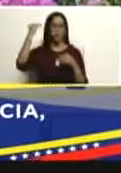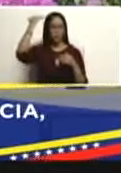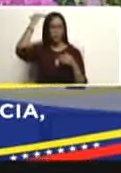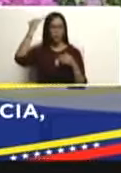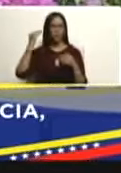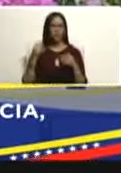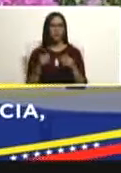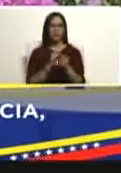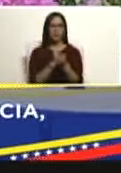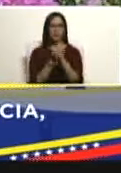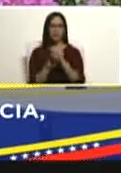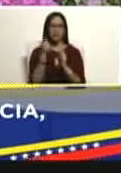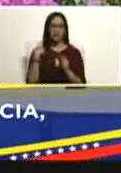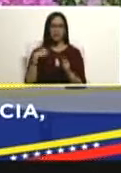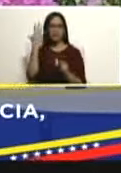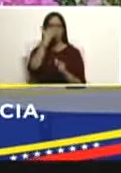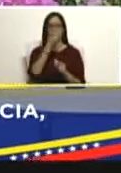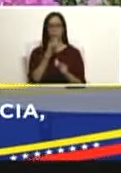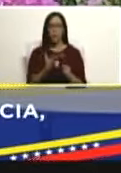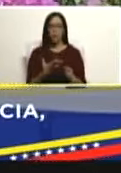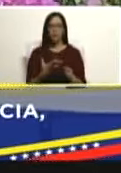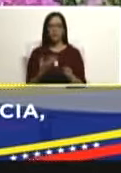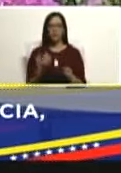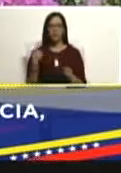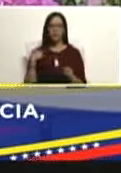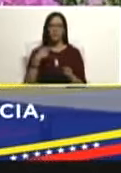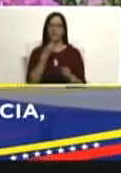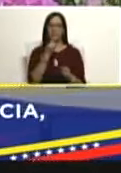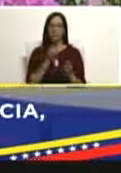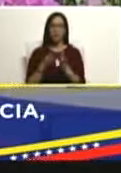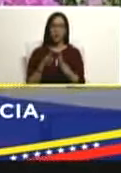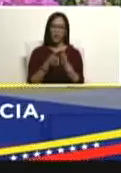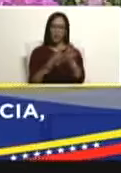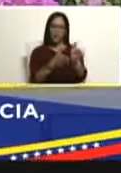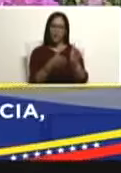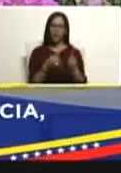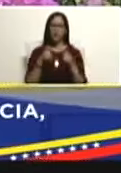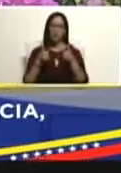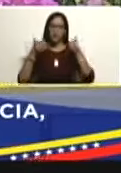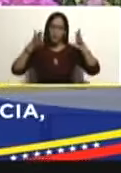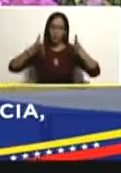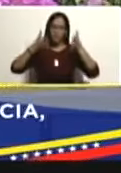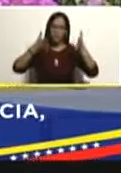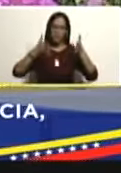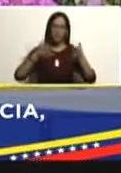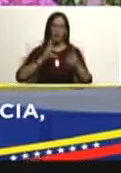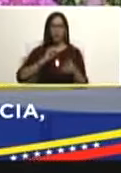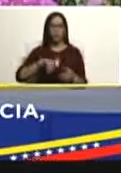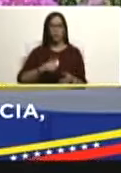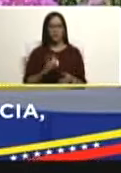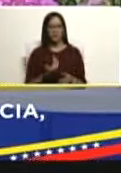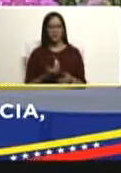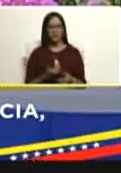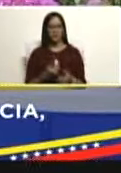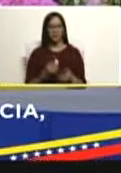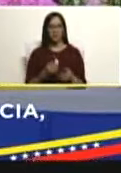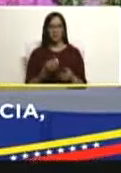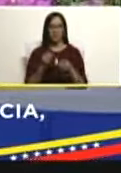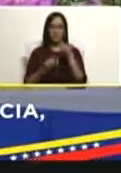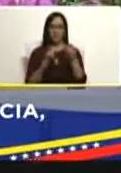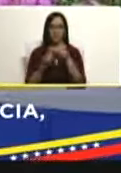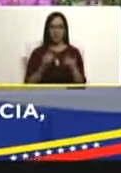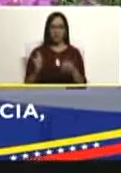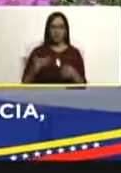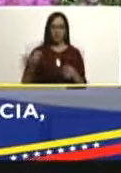transición tiene que ser hermosa. Tiene que ser bien orientada. Tiene que ser estimulada. no puede ser tratada de manera